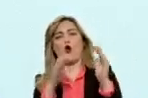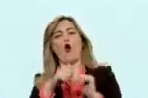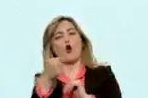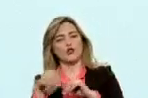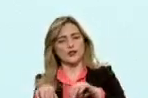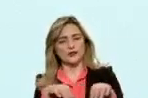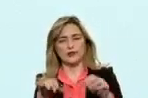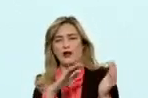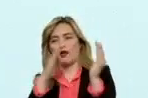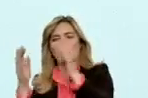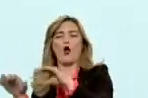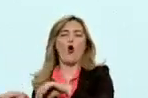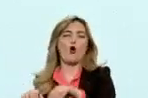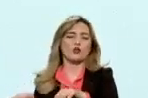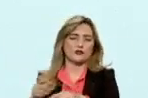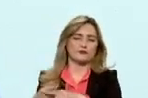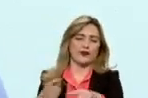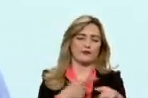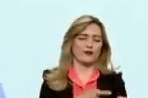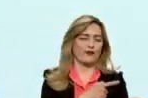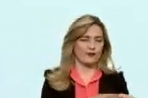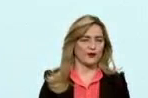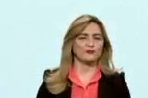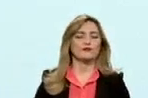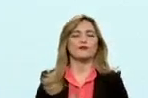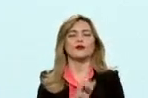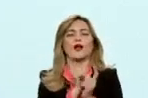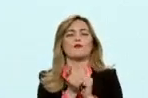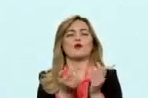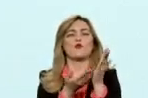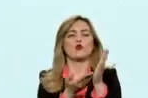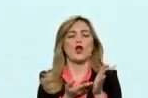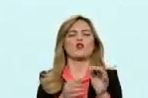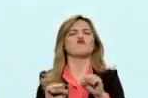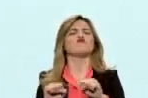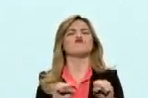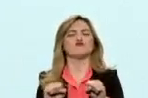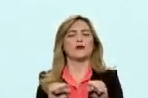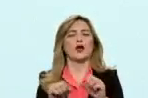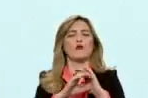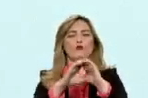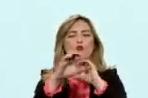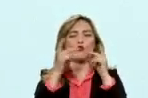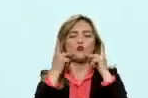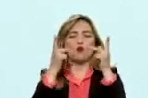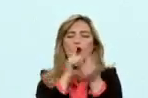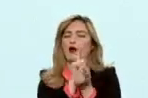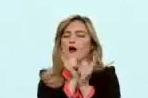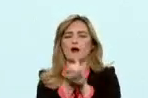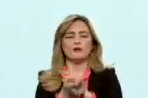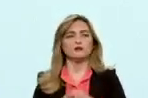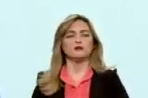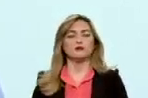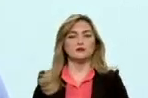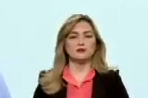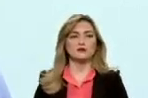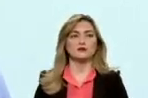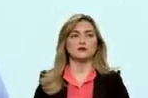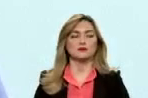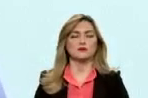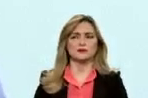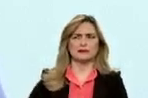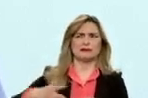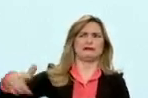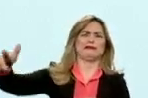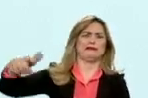uno. Número dos, vuelvo y repito, el cambio del modelo de gestión en el servicio de transporte público, que eso no es tan a largo plazo, María